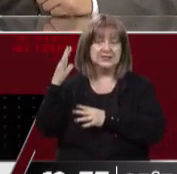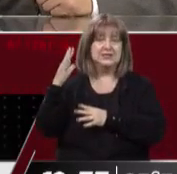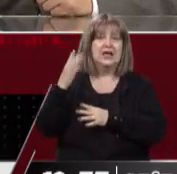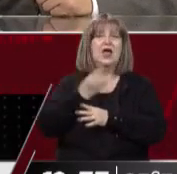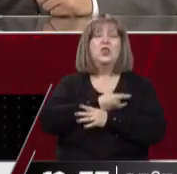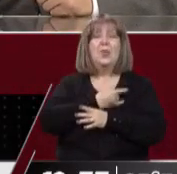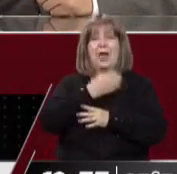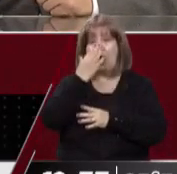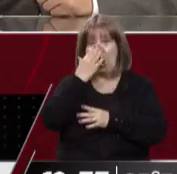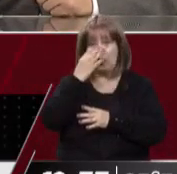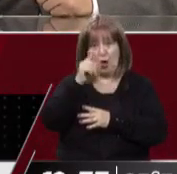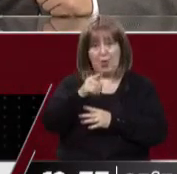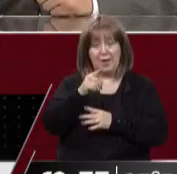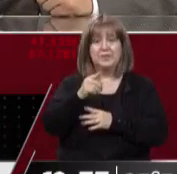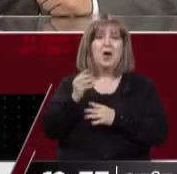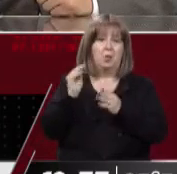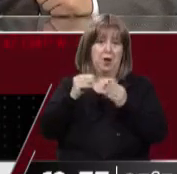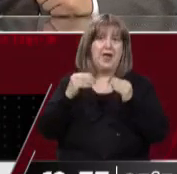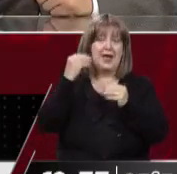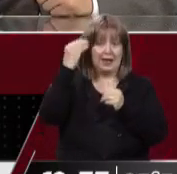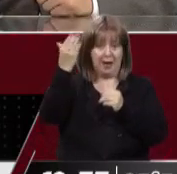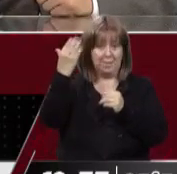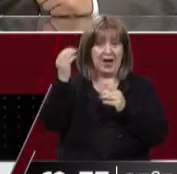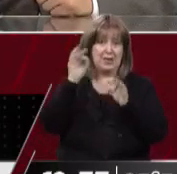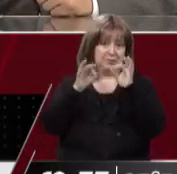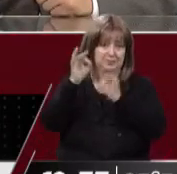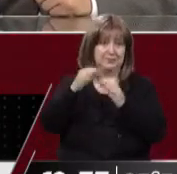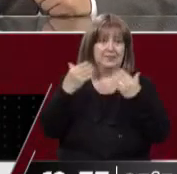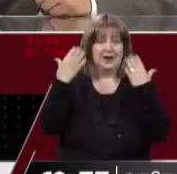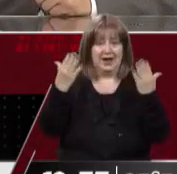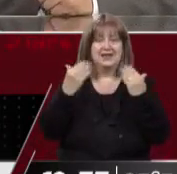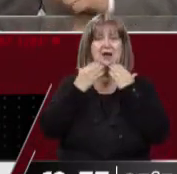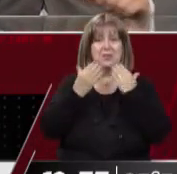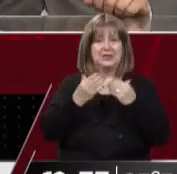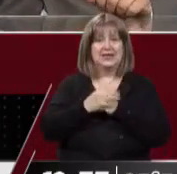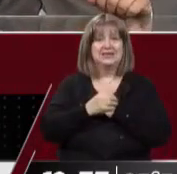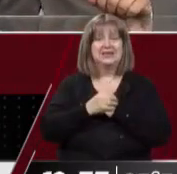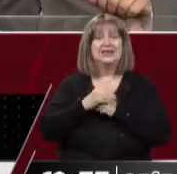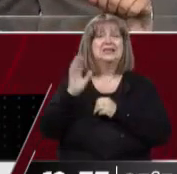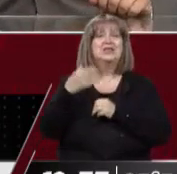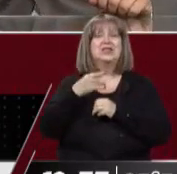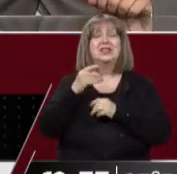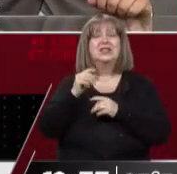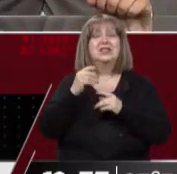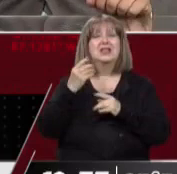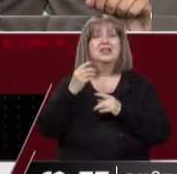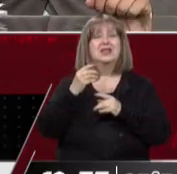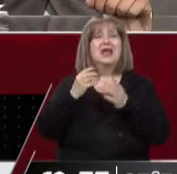Sierra de Córdoba. Así que también pueden sumarse a esa campaña. Perfecto. Gracias, gente. Todo a pedal, así se llama el Instagram, todo a